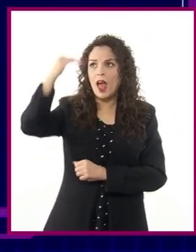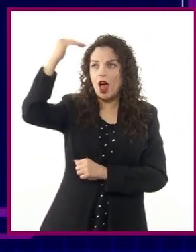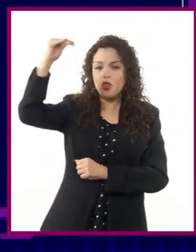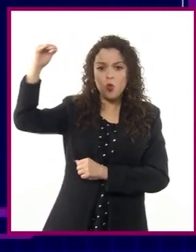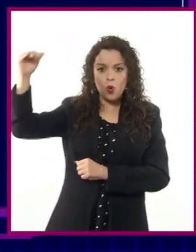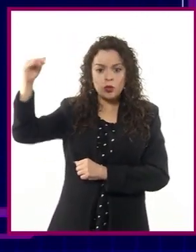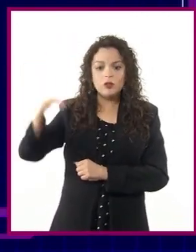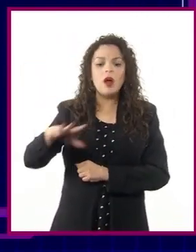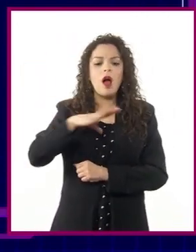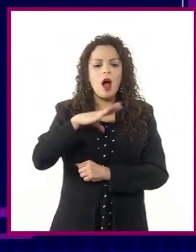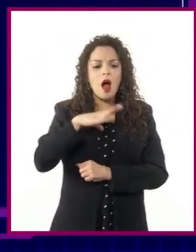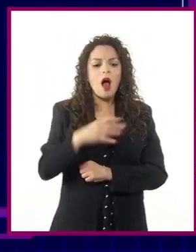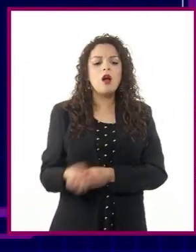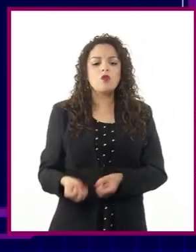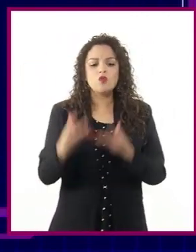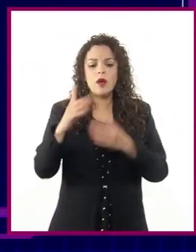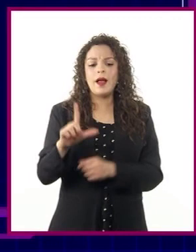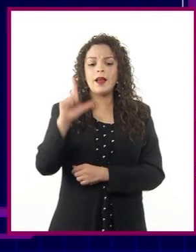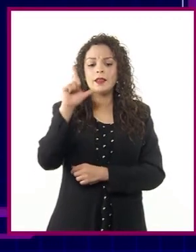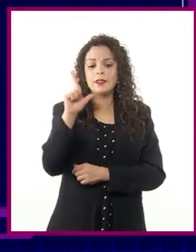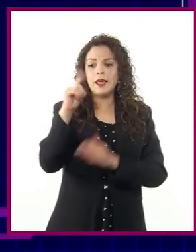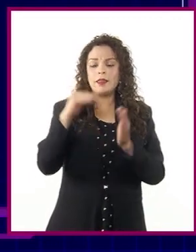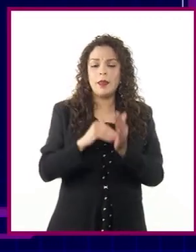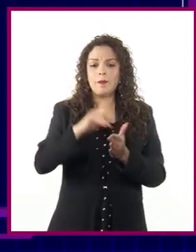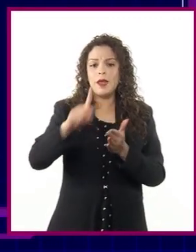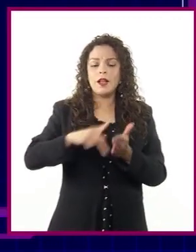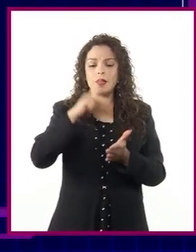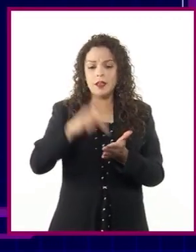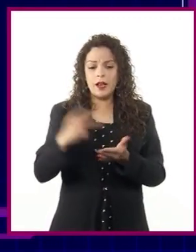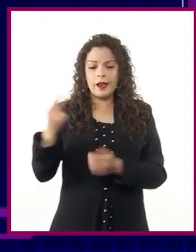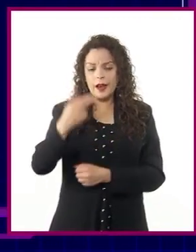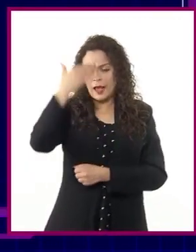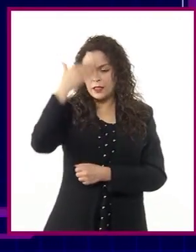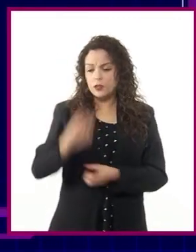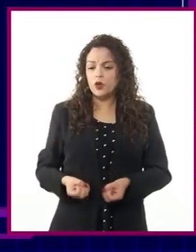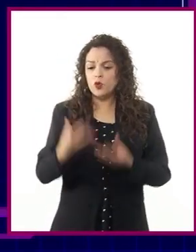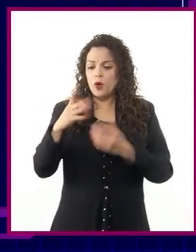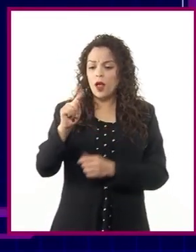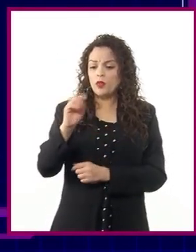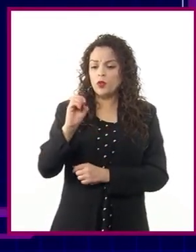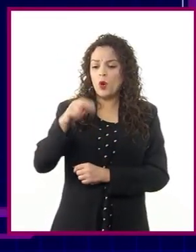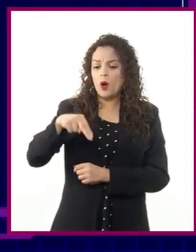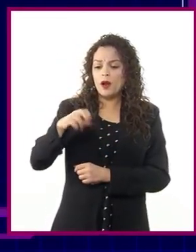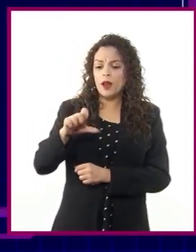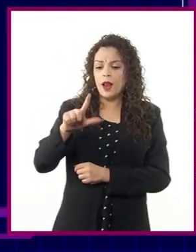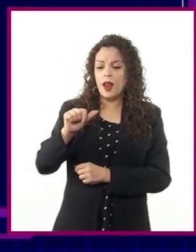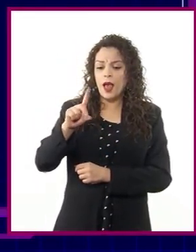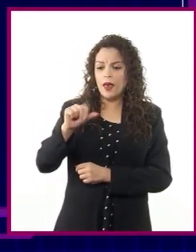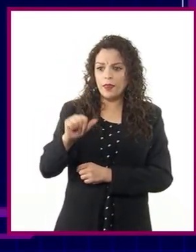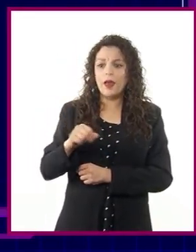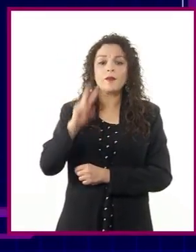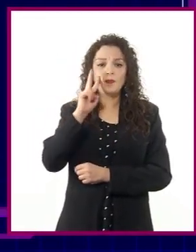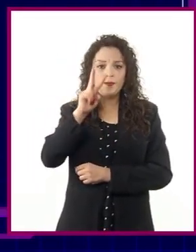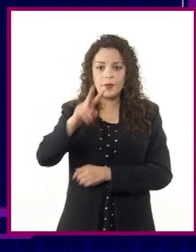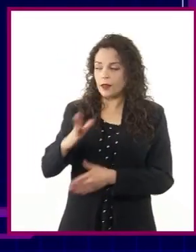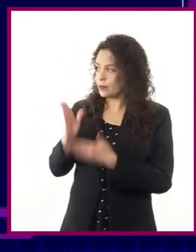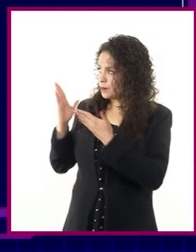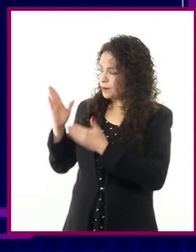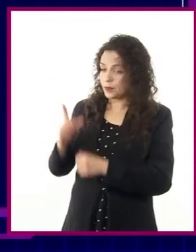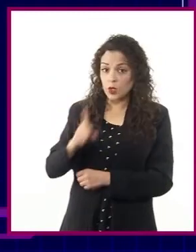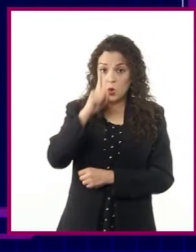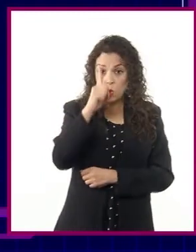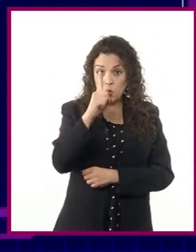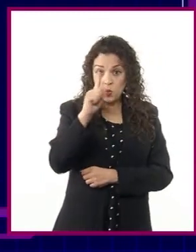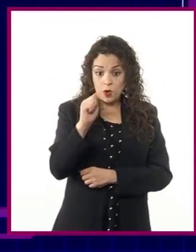masa. Para saber cuántas toneladas son, hemos planteado la proporción. Una tonelada es a 1000 kilogramos,